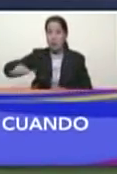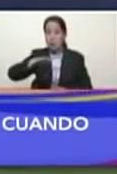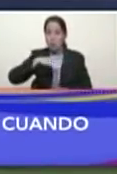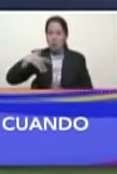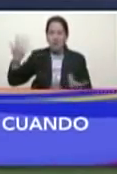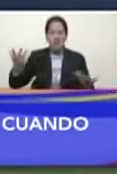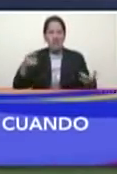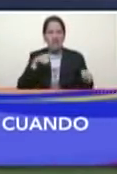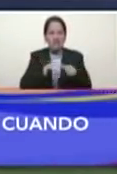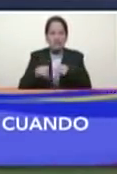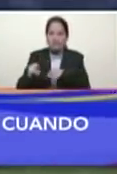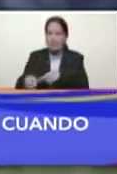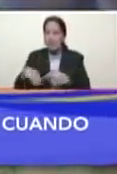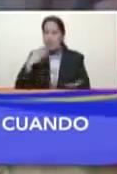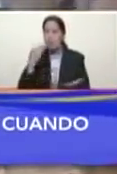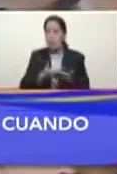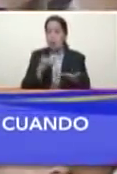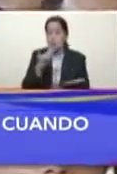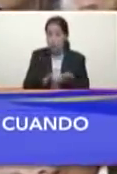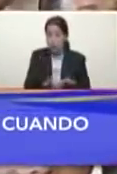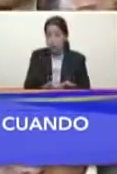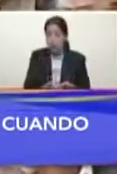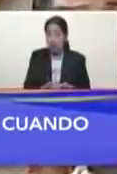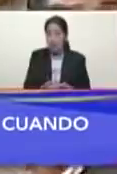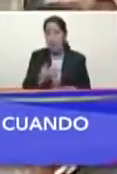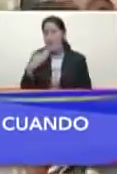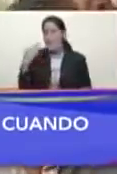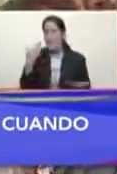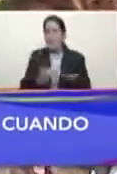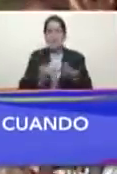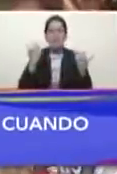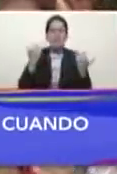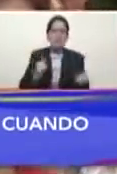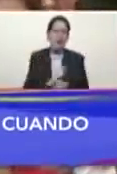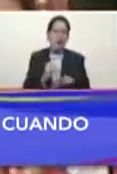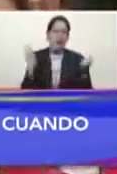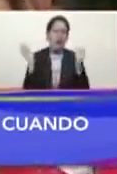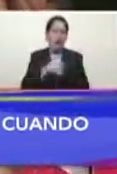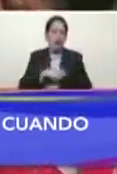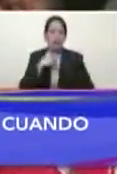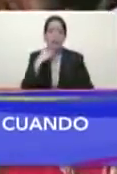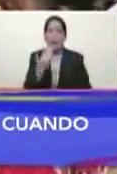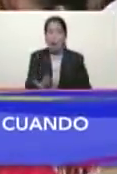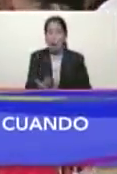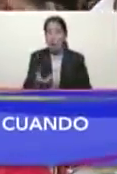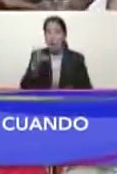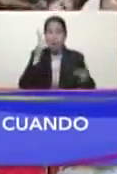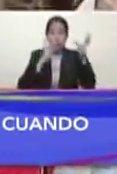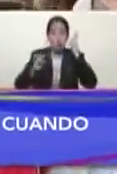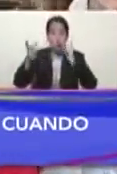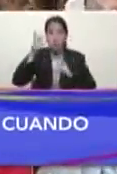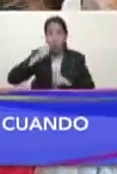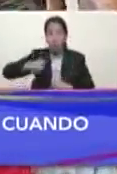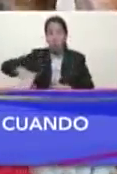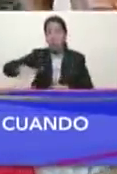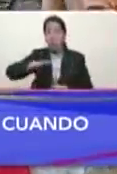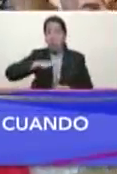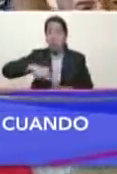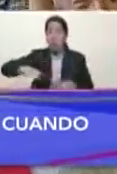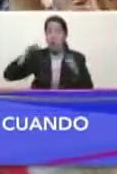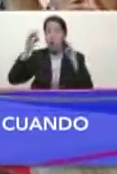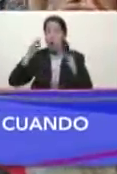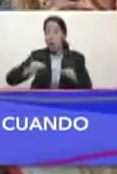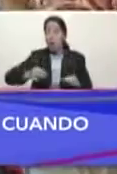críticas, sus propuestas, los reclamos de rectificación. Quiero oír al pueblo directo. En